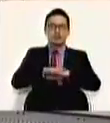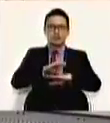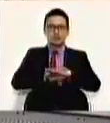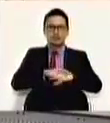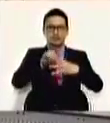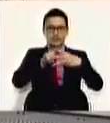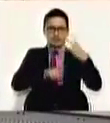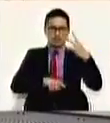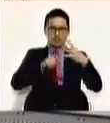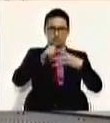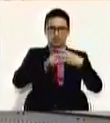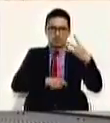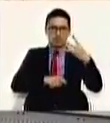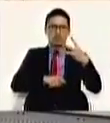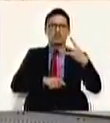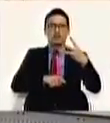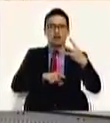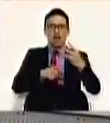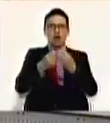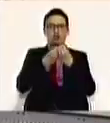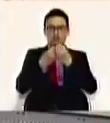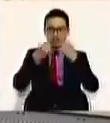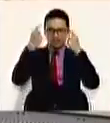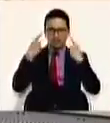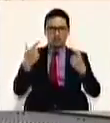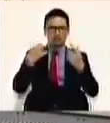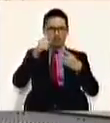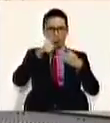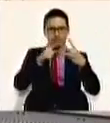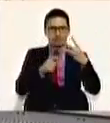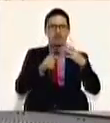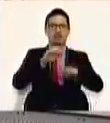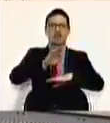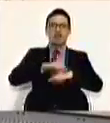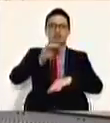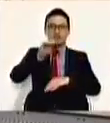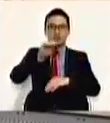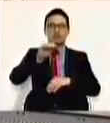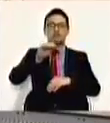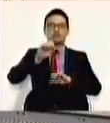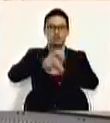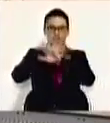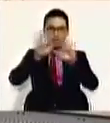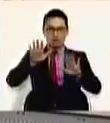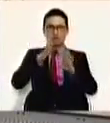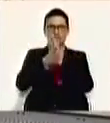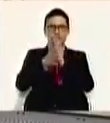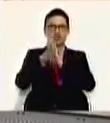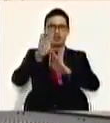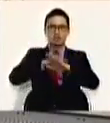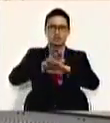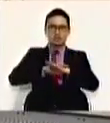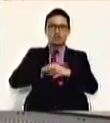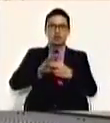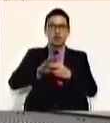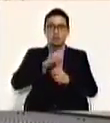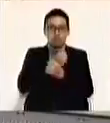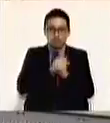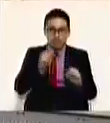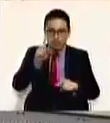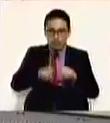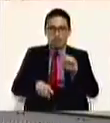tres conceptos sucesivos del Consejo de Estado informan no solamente de la meridiana claridad de la imposibilidad de acumular baldíos